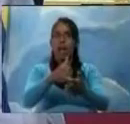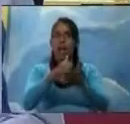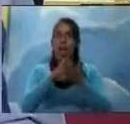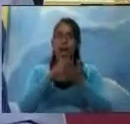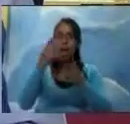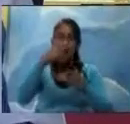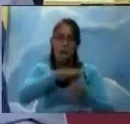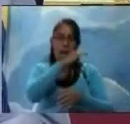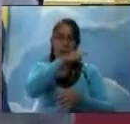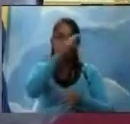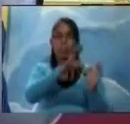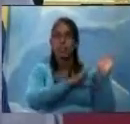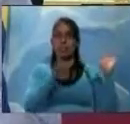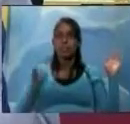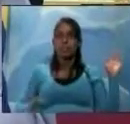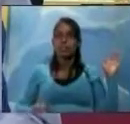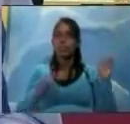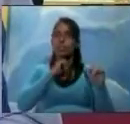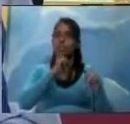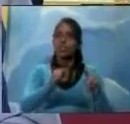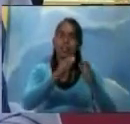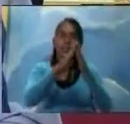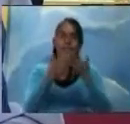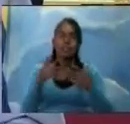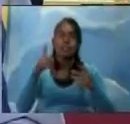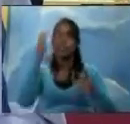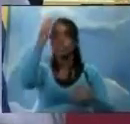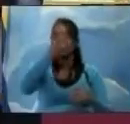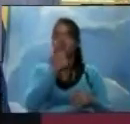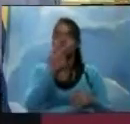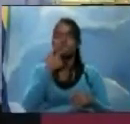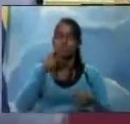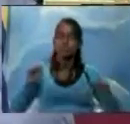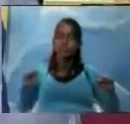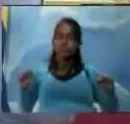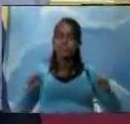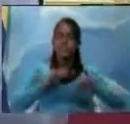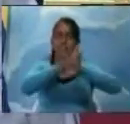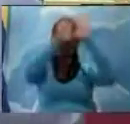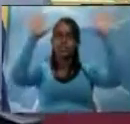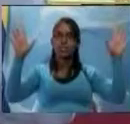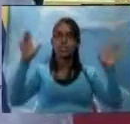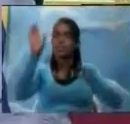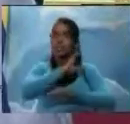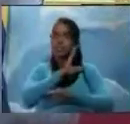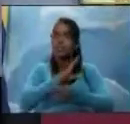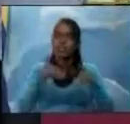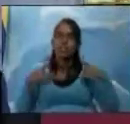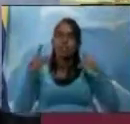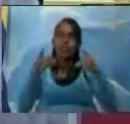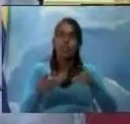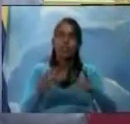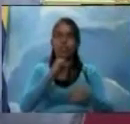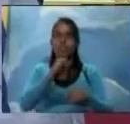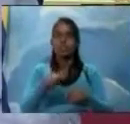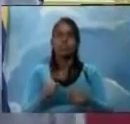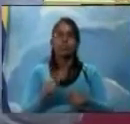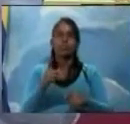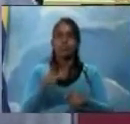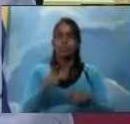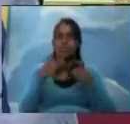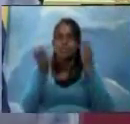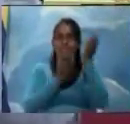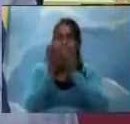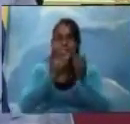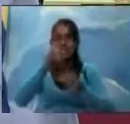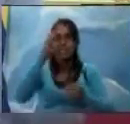para Cristo Jesús. Esta es la palabra en esta preciosa mañana. Y que nosotros tomemos decisiones para servirle a nuestro Dios.